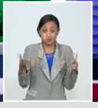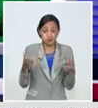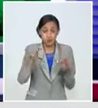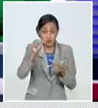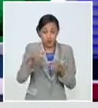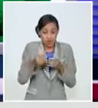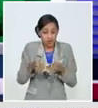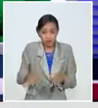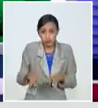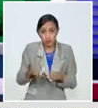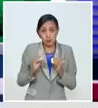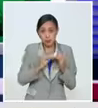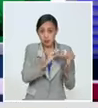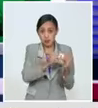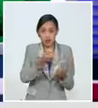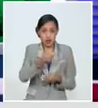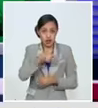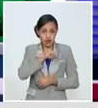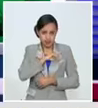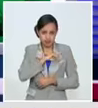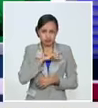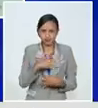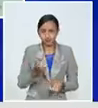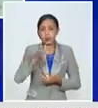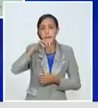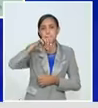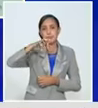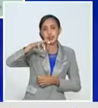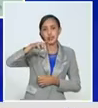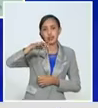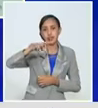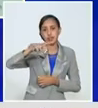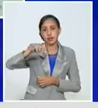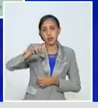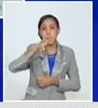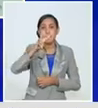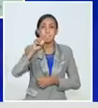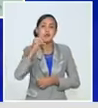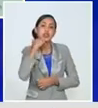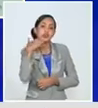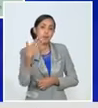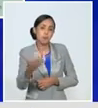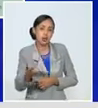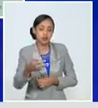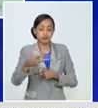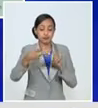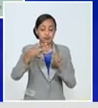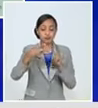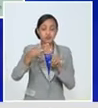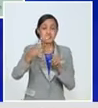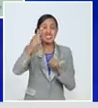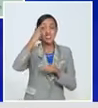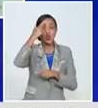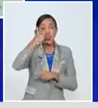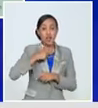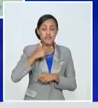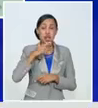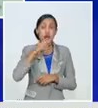ayer: Pinar del Río, 20 más. Ciego de Ávila, 8